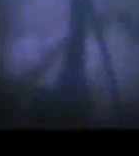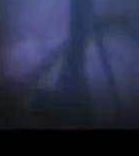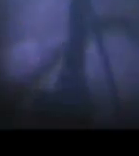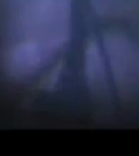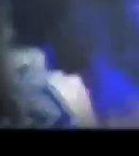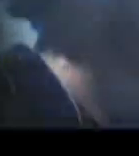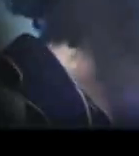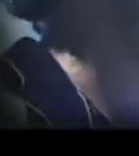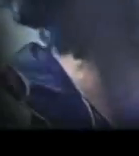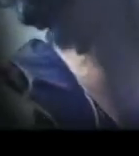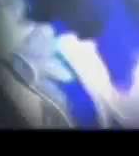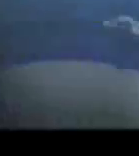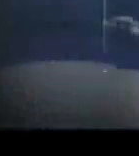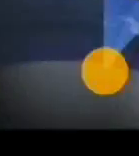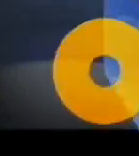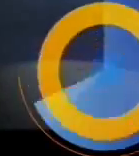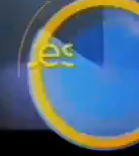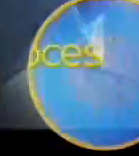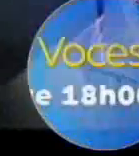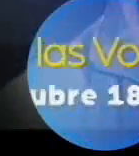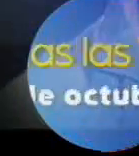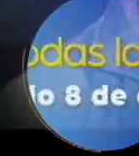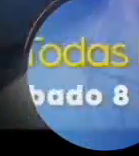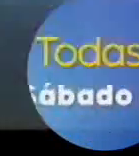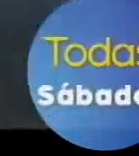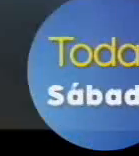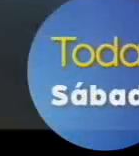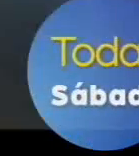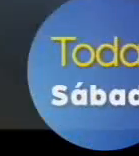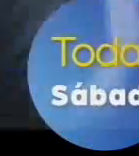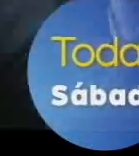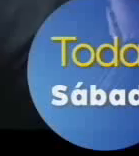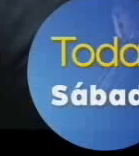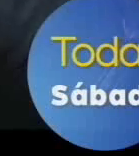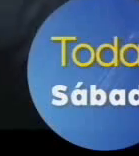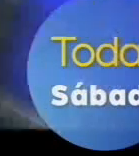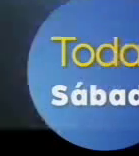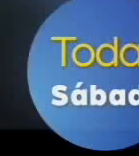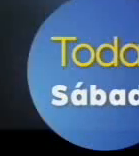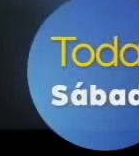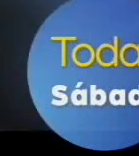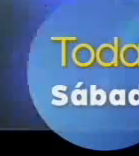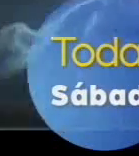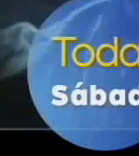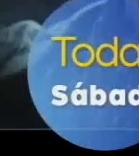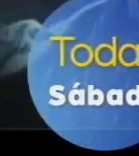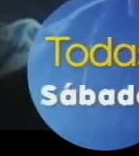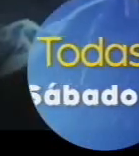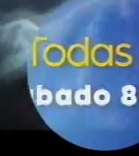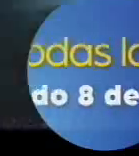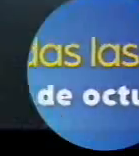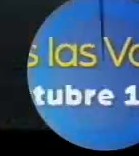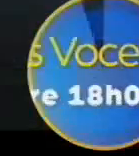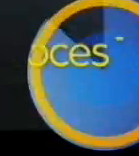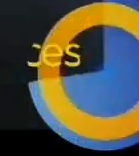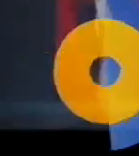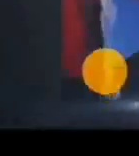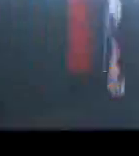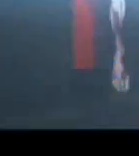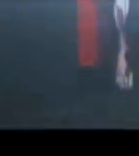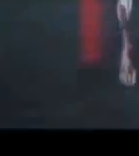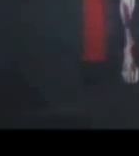Todas las voces, todas. El especial. Estreno. Sábado, 18 horas.